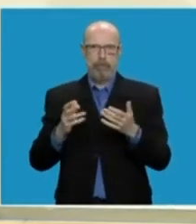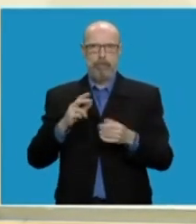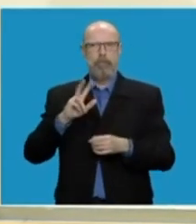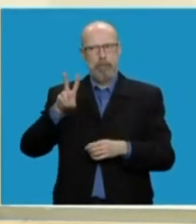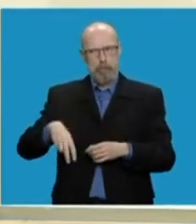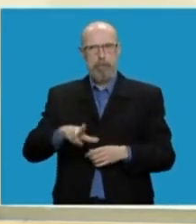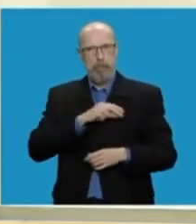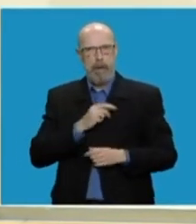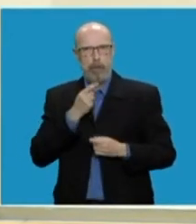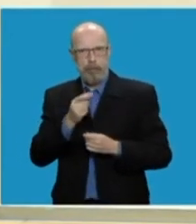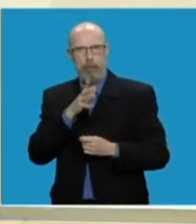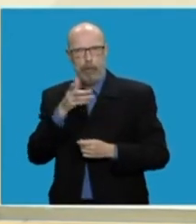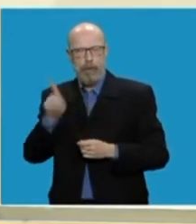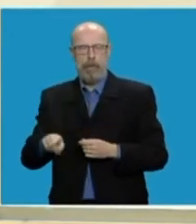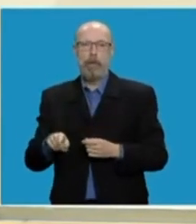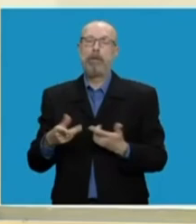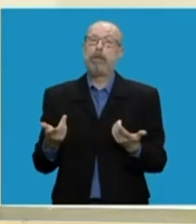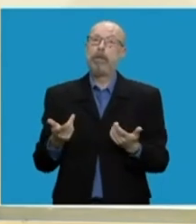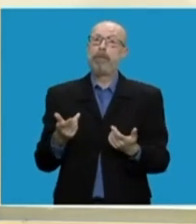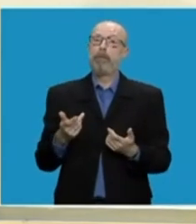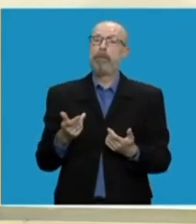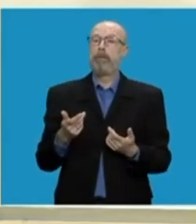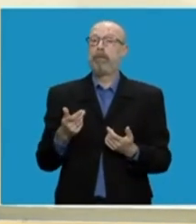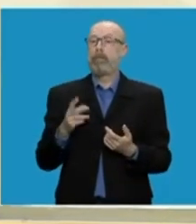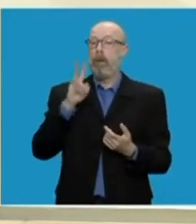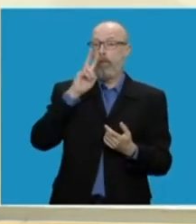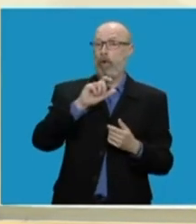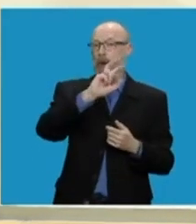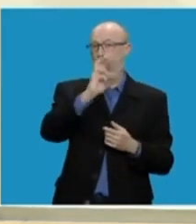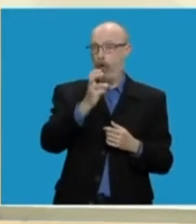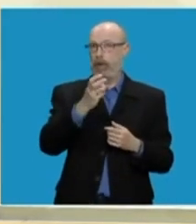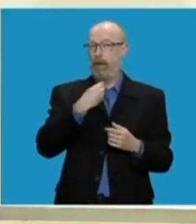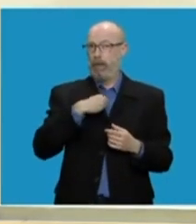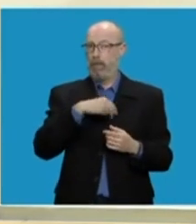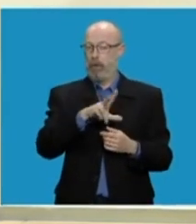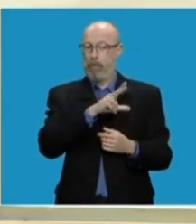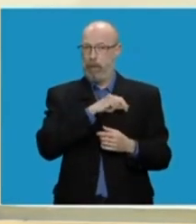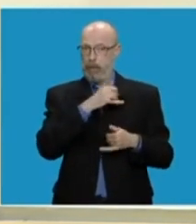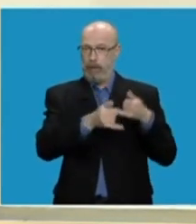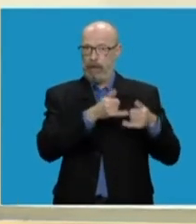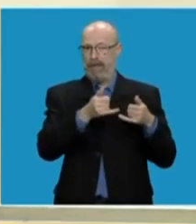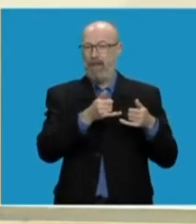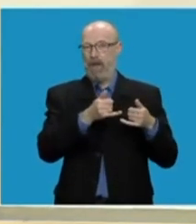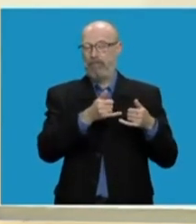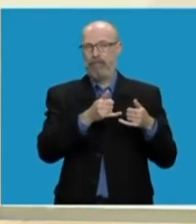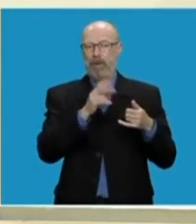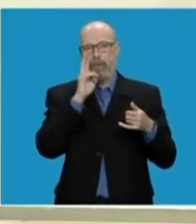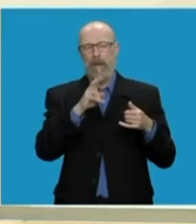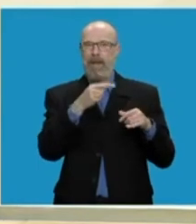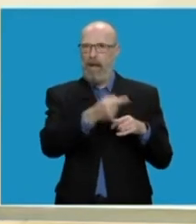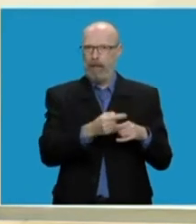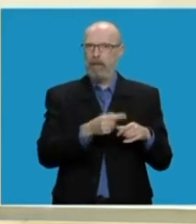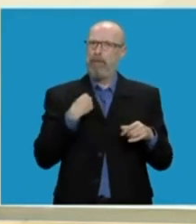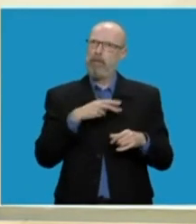reconocimiento. Una visión menos grata del ciclismo está en el premio de televisión Manuel Centeno. Con una